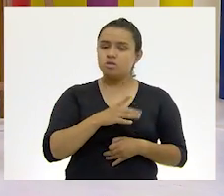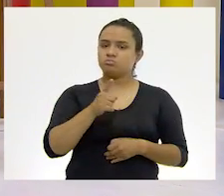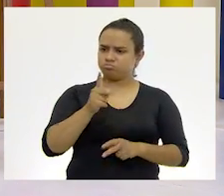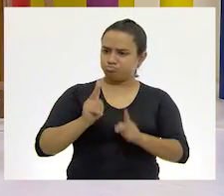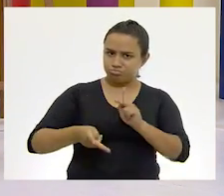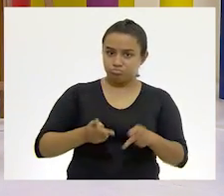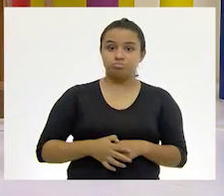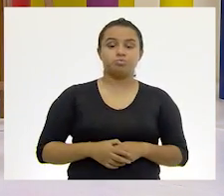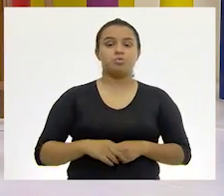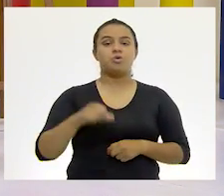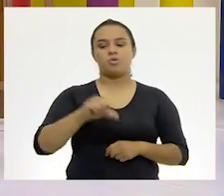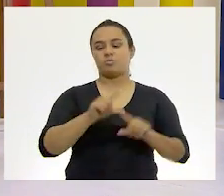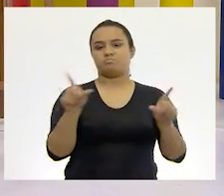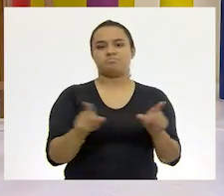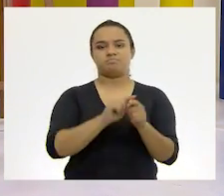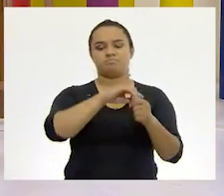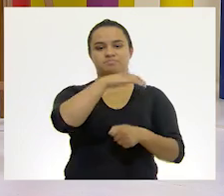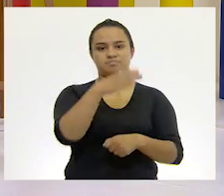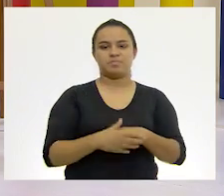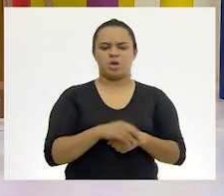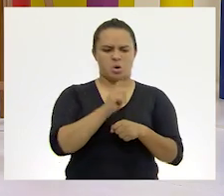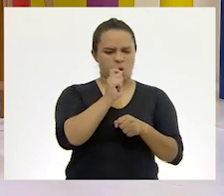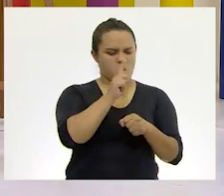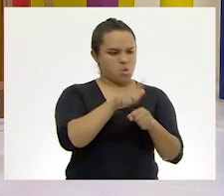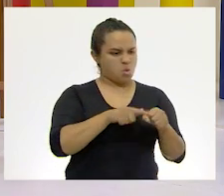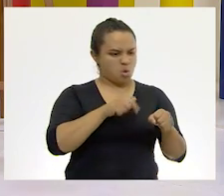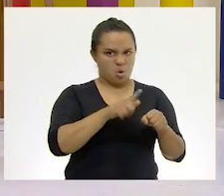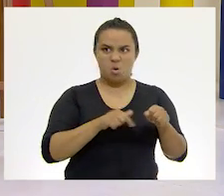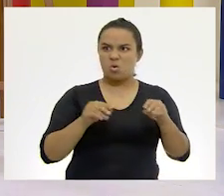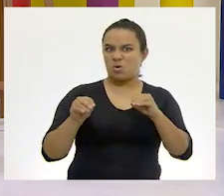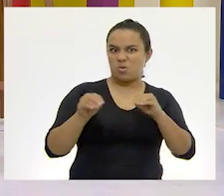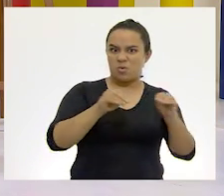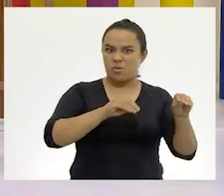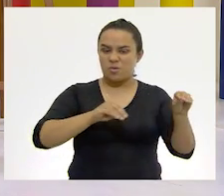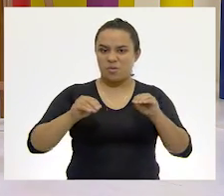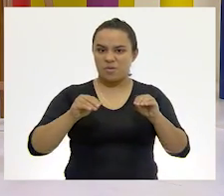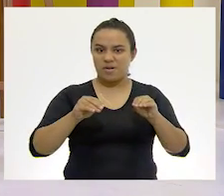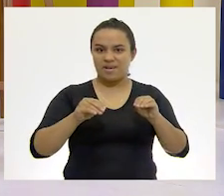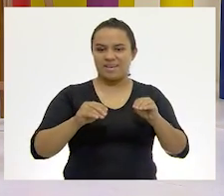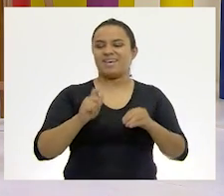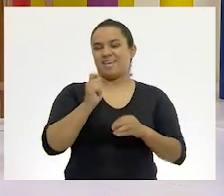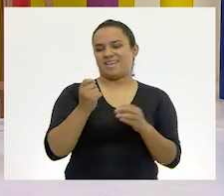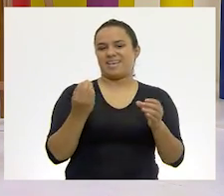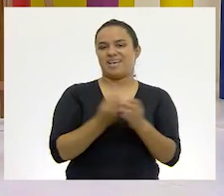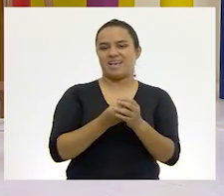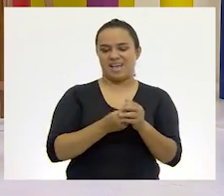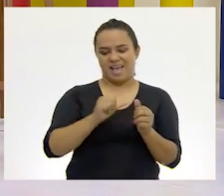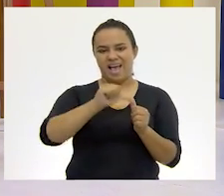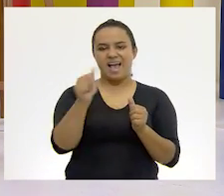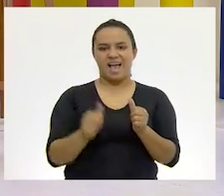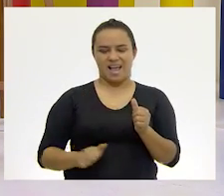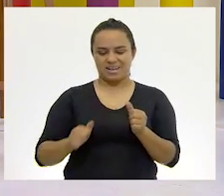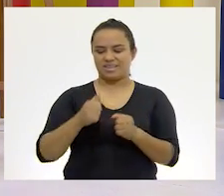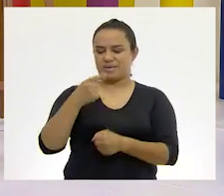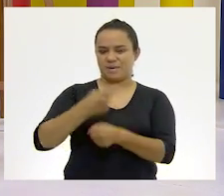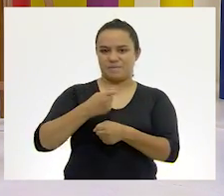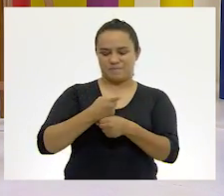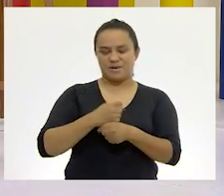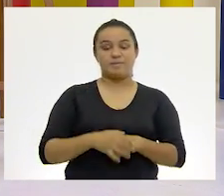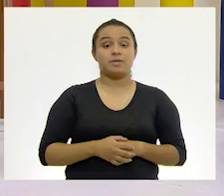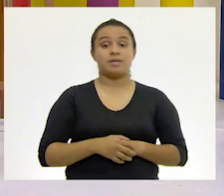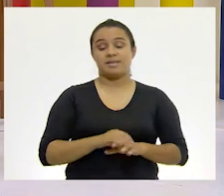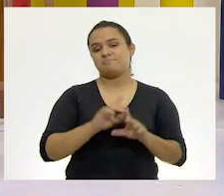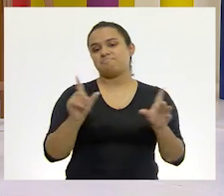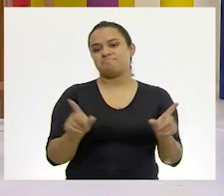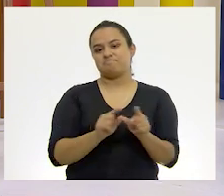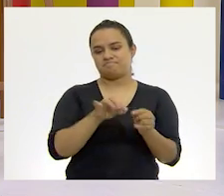Por hoy hemos terminado con Colores en Movimiento en la asignatura Artes Primer Grado. Y